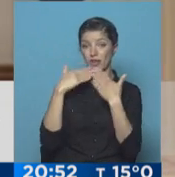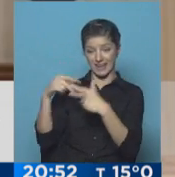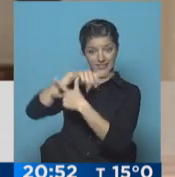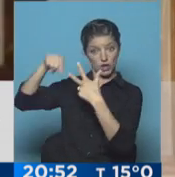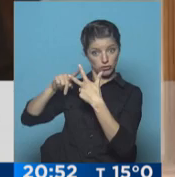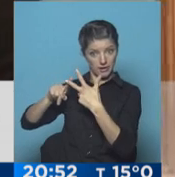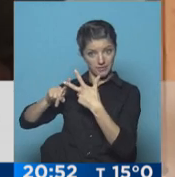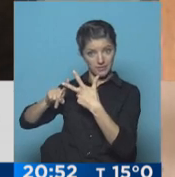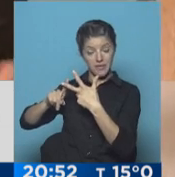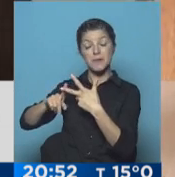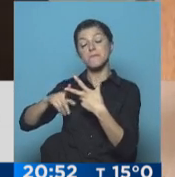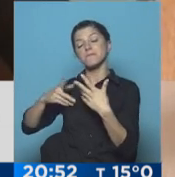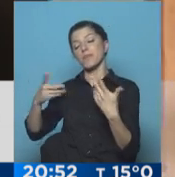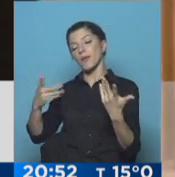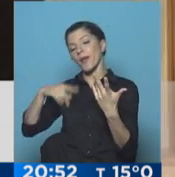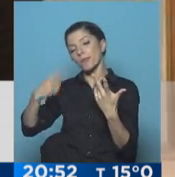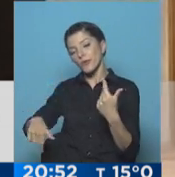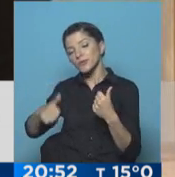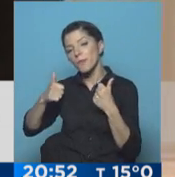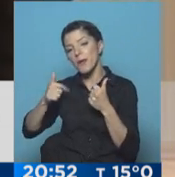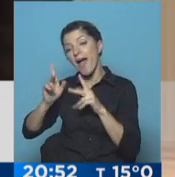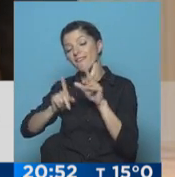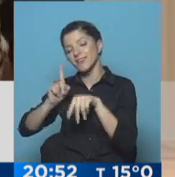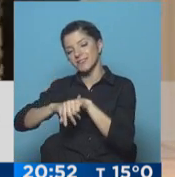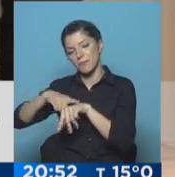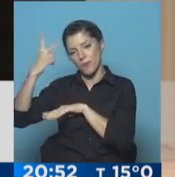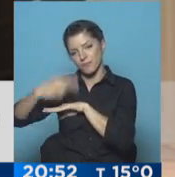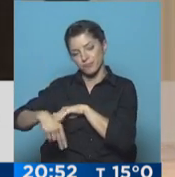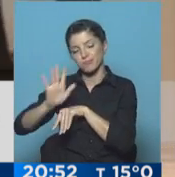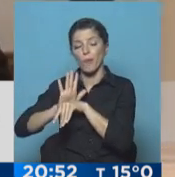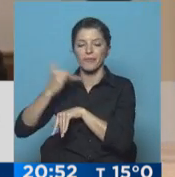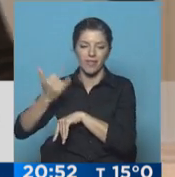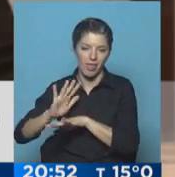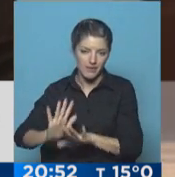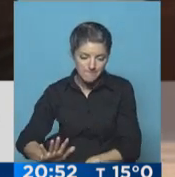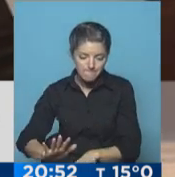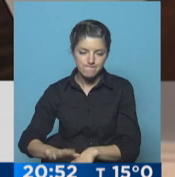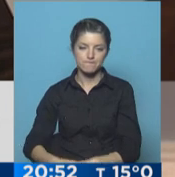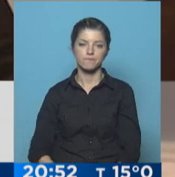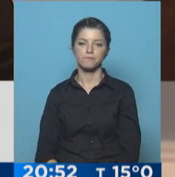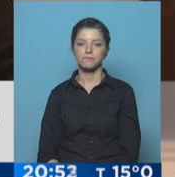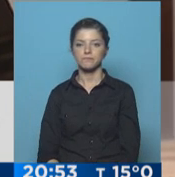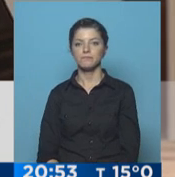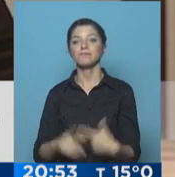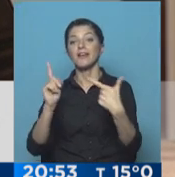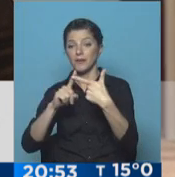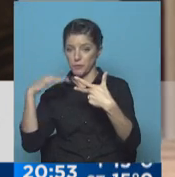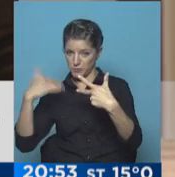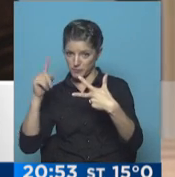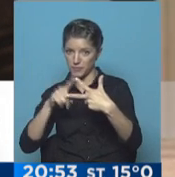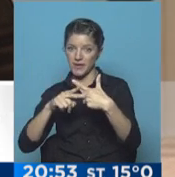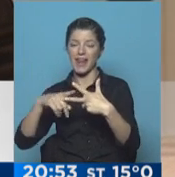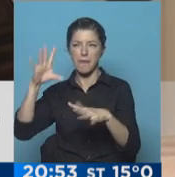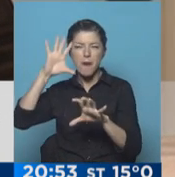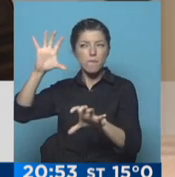Desgraciadamente, las cosas buenas no duran mucho. Hugo, sirven para la memoria y para